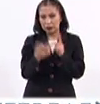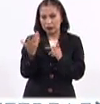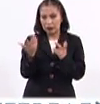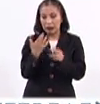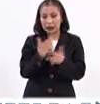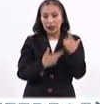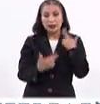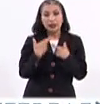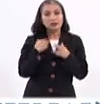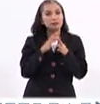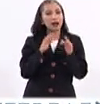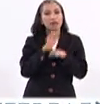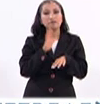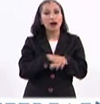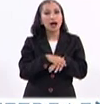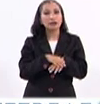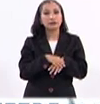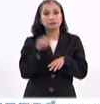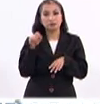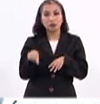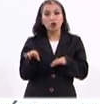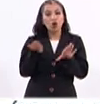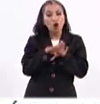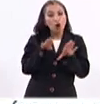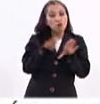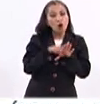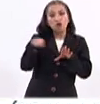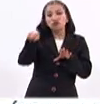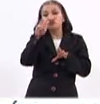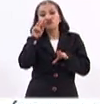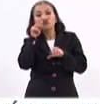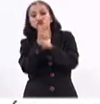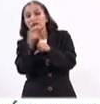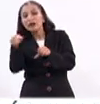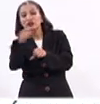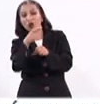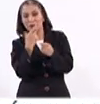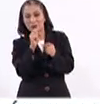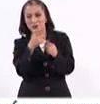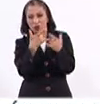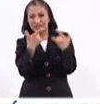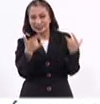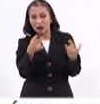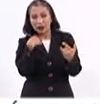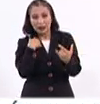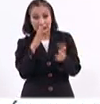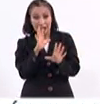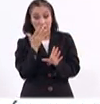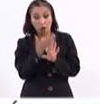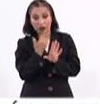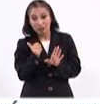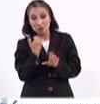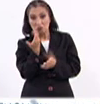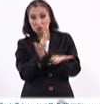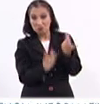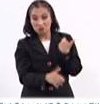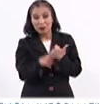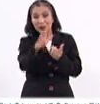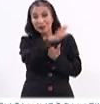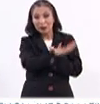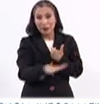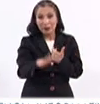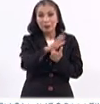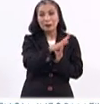vamos a hacer, me gustaría que nos contaran un poco justamente eso, ¿no? ¿Cómo ha sido la reacción que han tenido? Pues ya vimos que fue muy exitoso entre